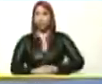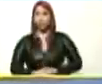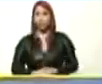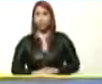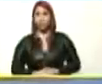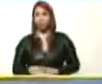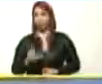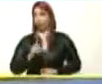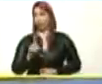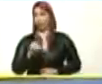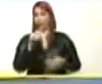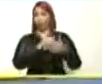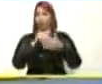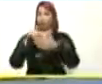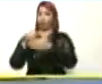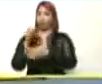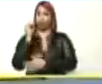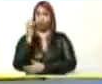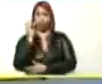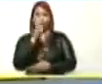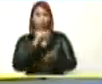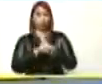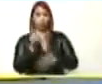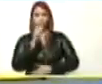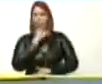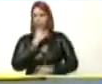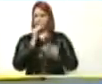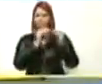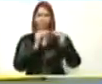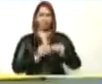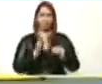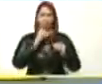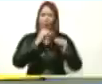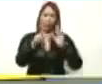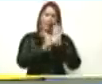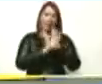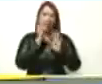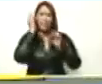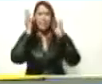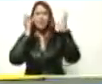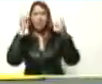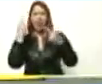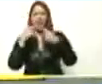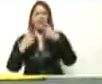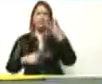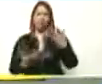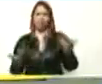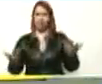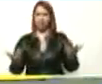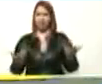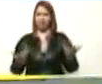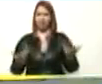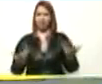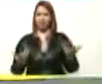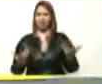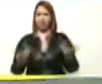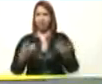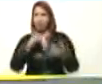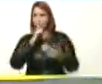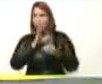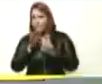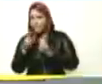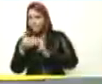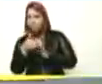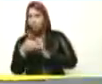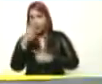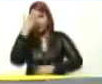esta elección, de la asamblea nacional, no se corresponde, es ilegítima, inventaron mil cuentos, para pasar agachados, porque sabíamos que,